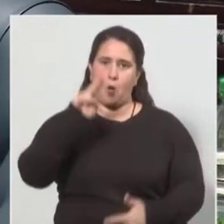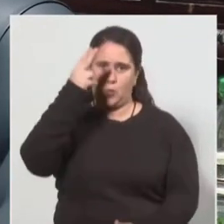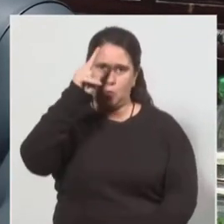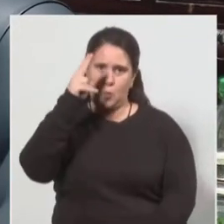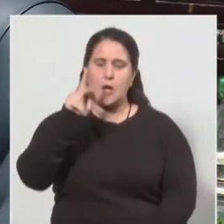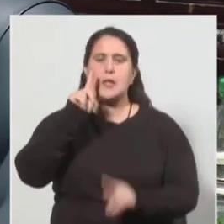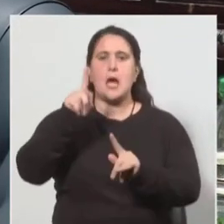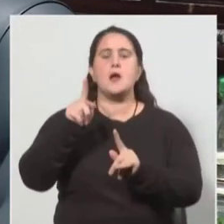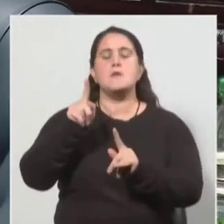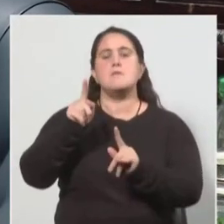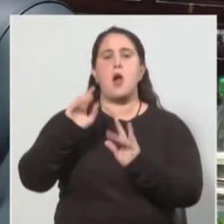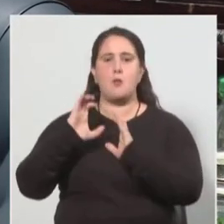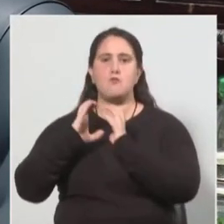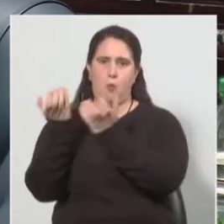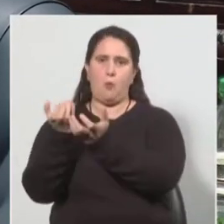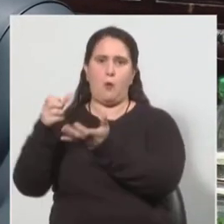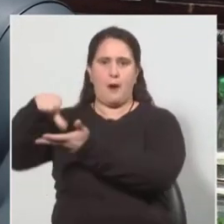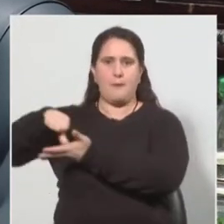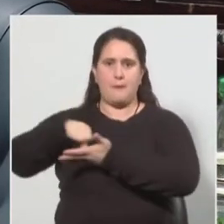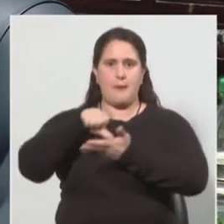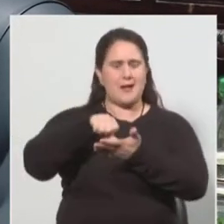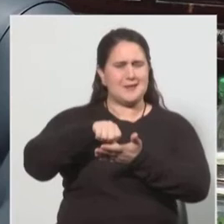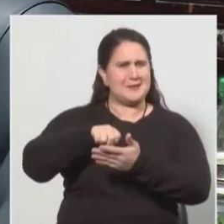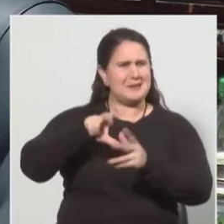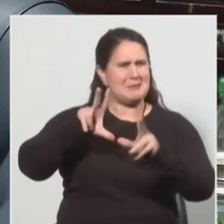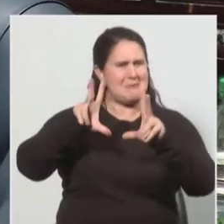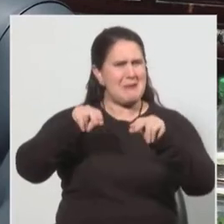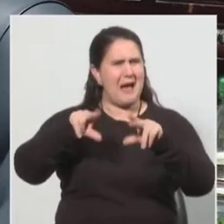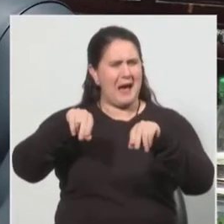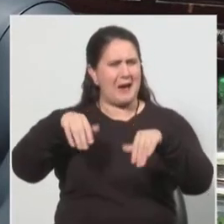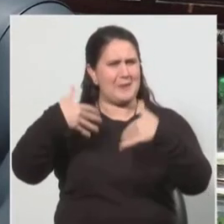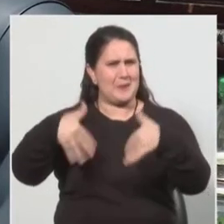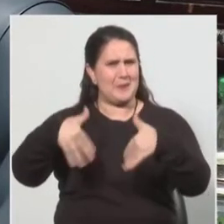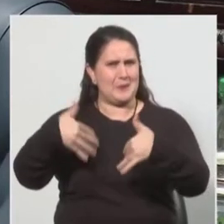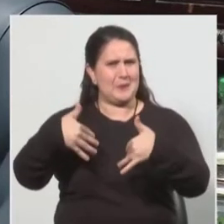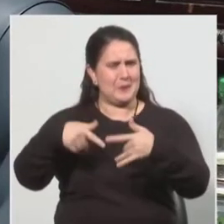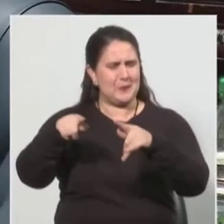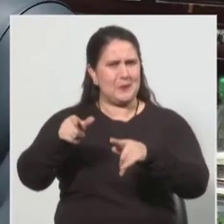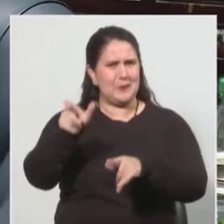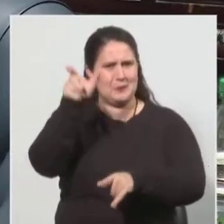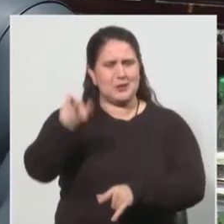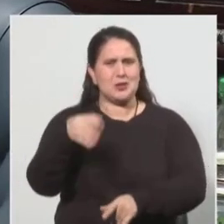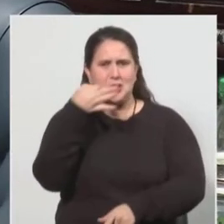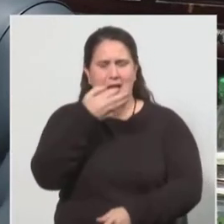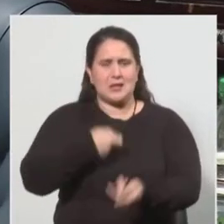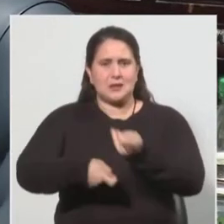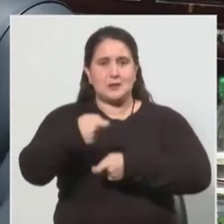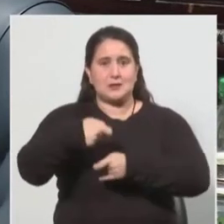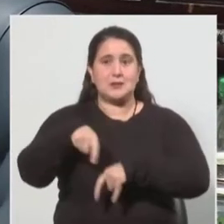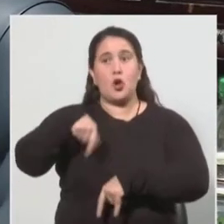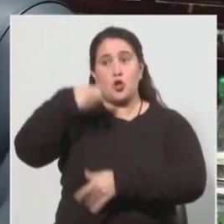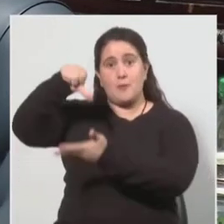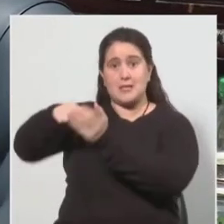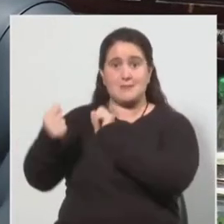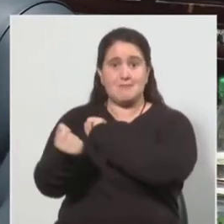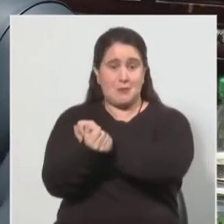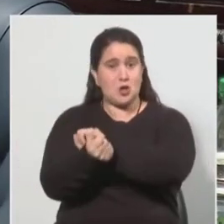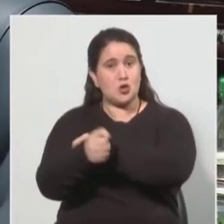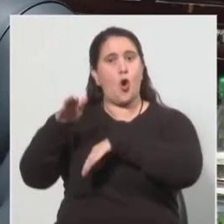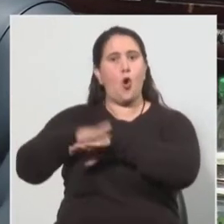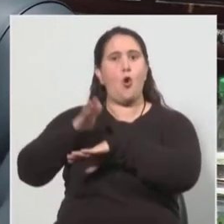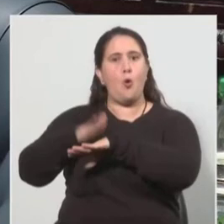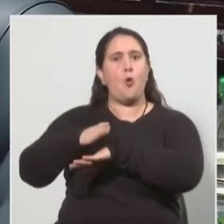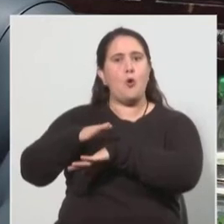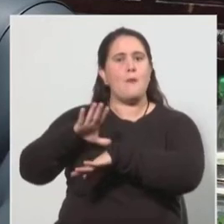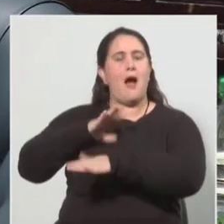Uruguay y en el exterior, nunca antes vistas, un narcotraficante uruguayo que estando preso en otro país por